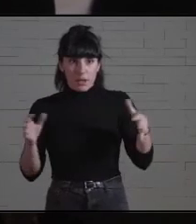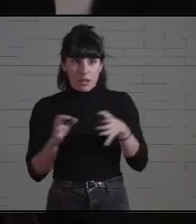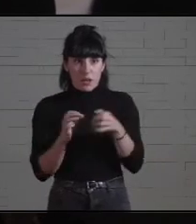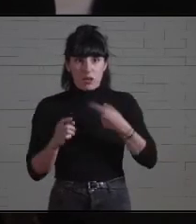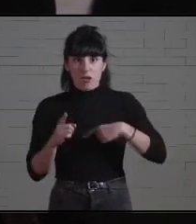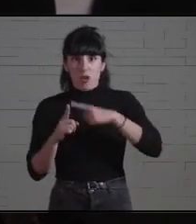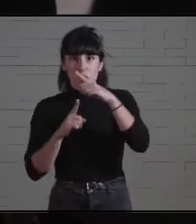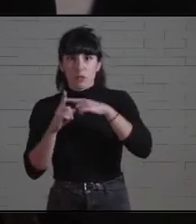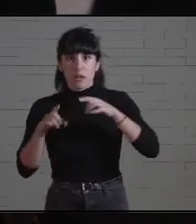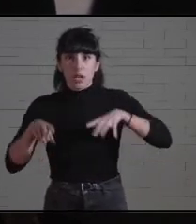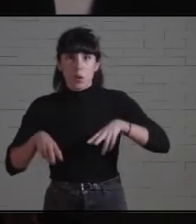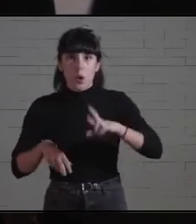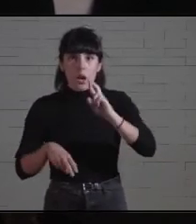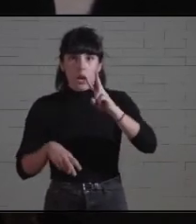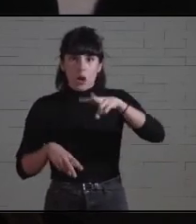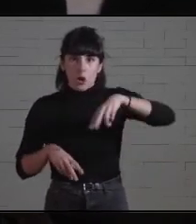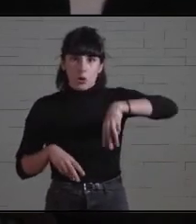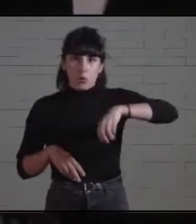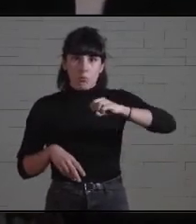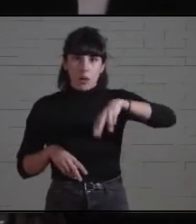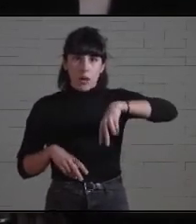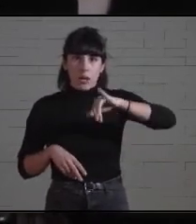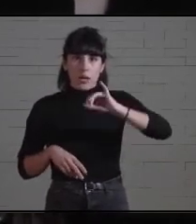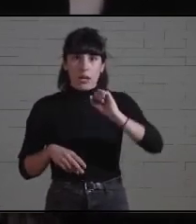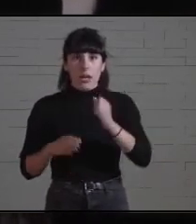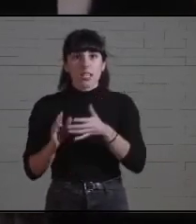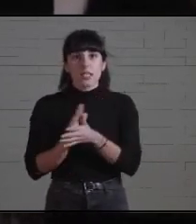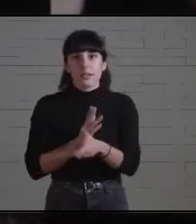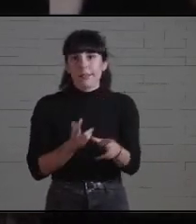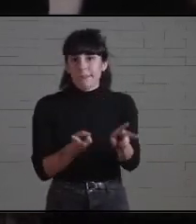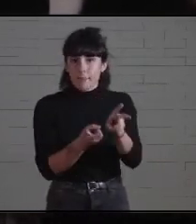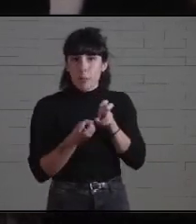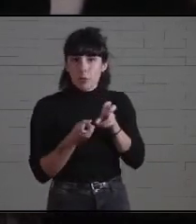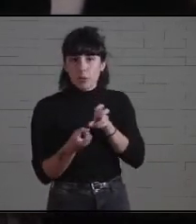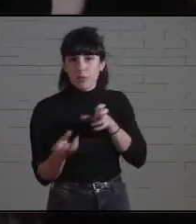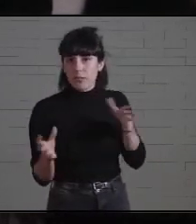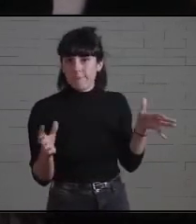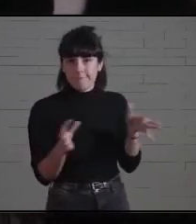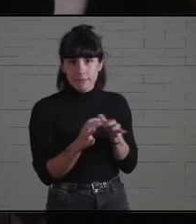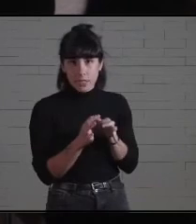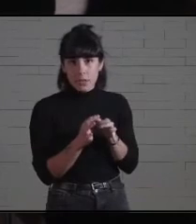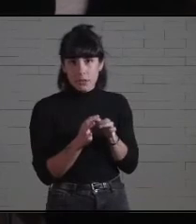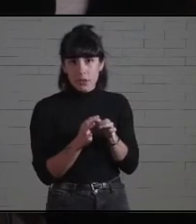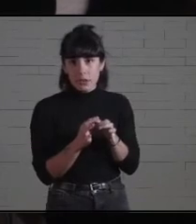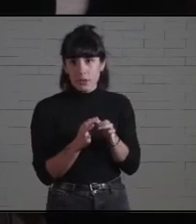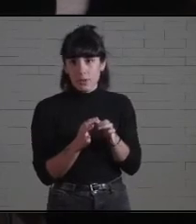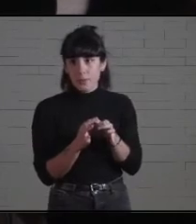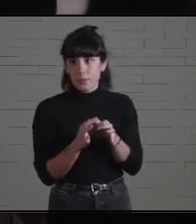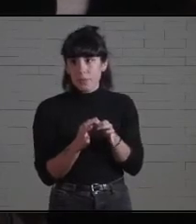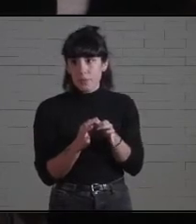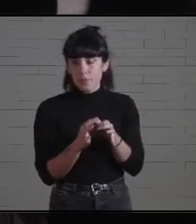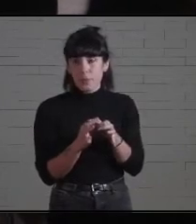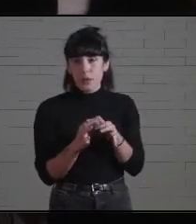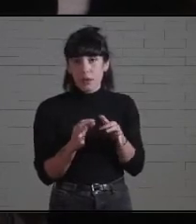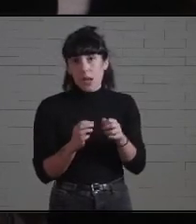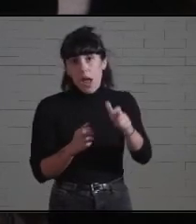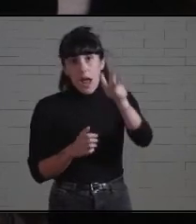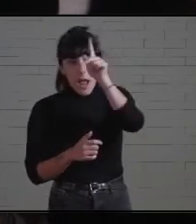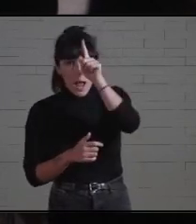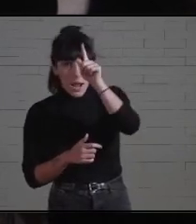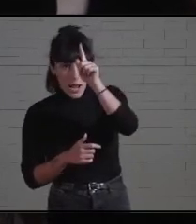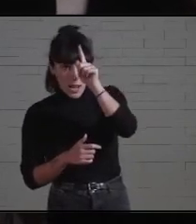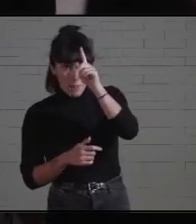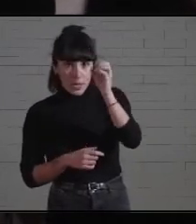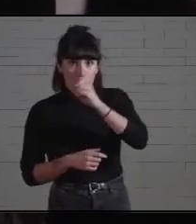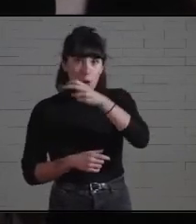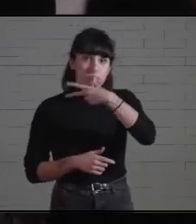y eso pasa pues, por la aportación fiscal, ¿no?, por la aportación países como Alemania y Dinamarca, que tienen